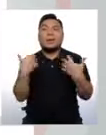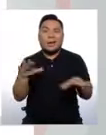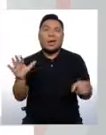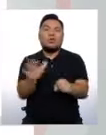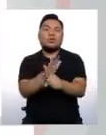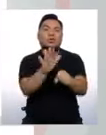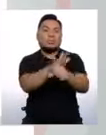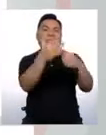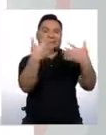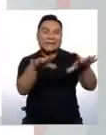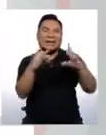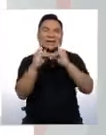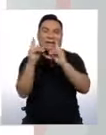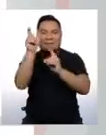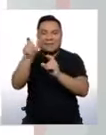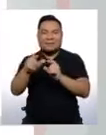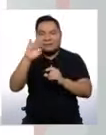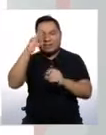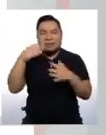actualmente